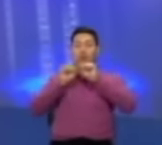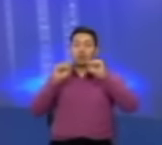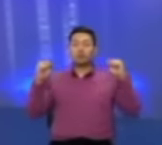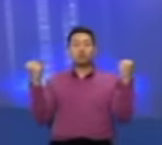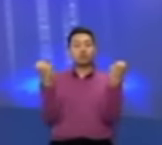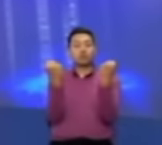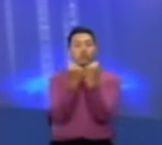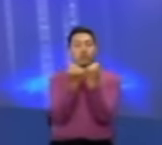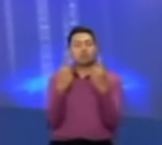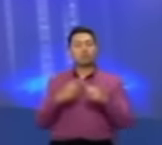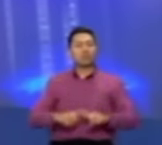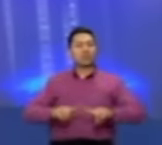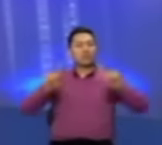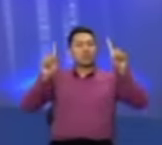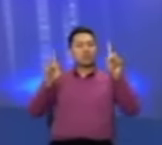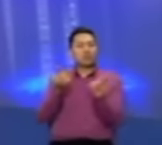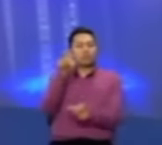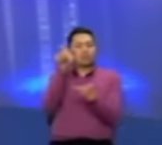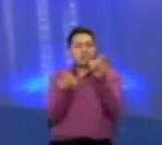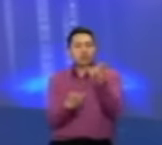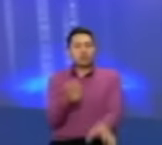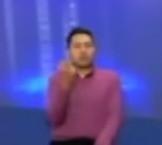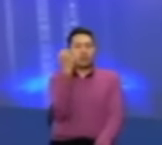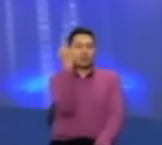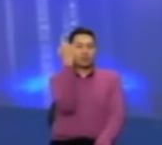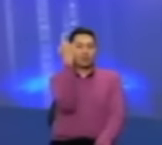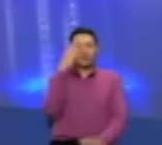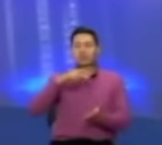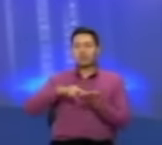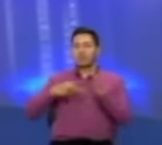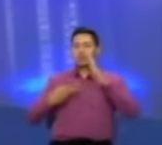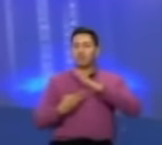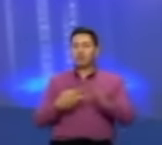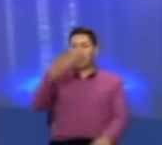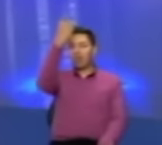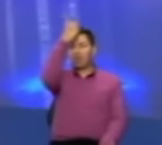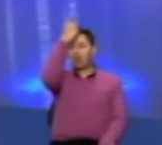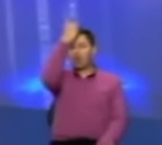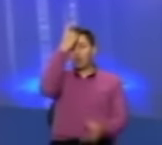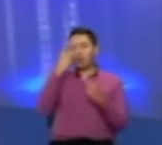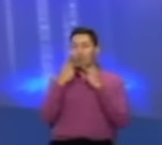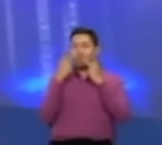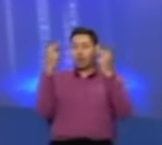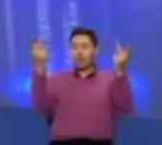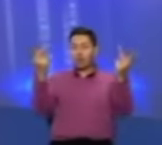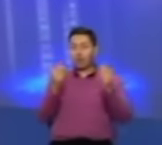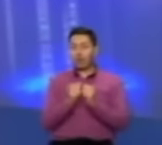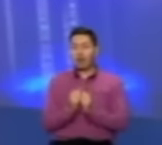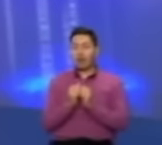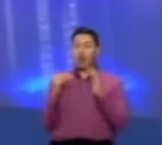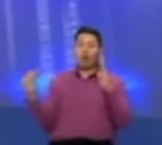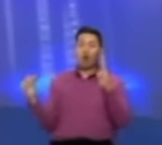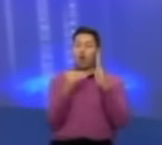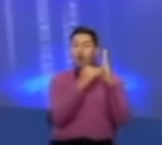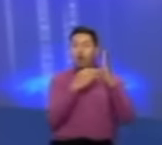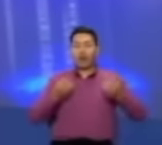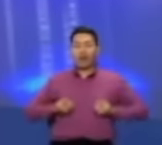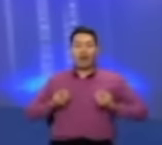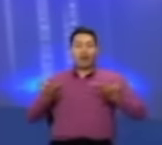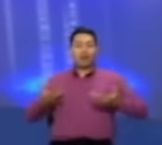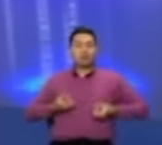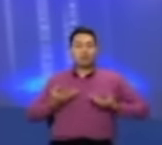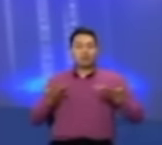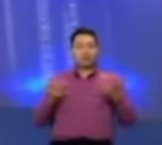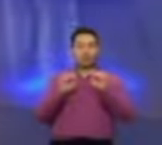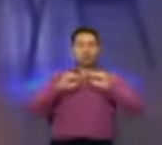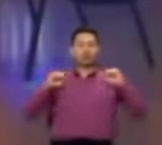la diferencia para que la gente entienda lo que significa la deuda pública versus el gasto social, que es, me parece, uno de los temas